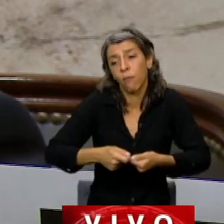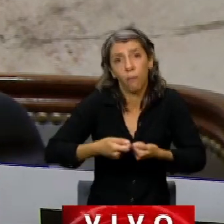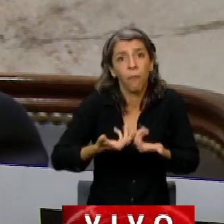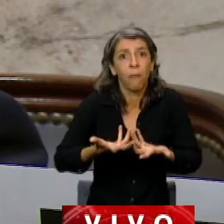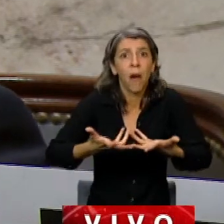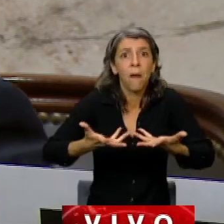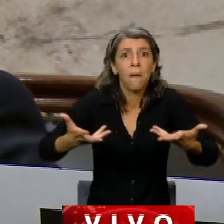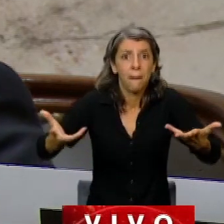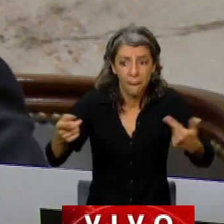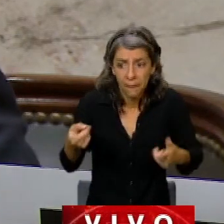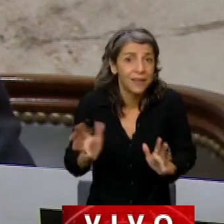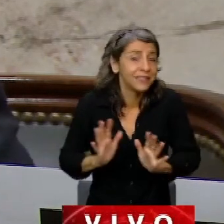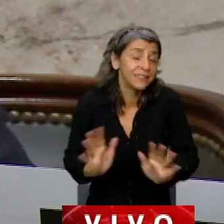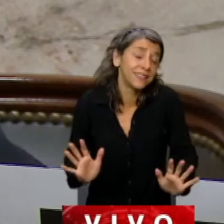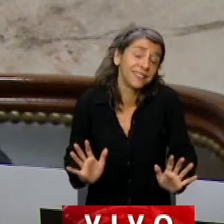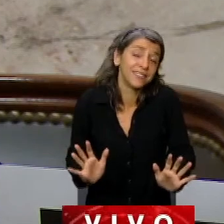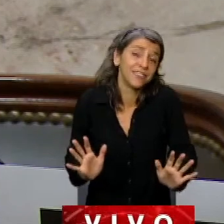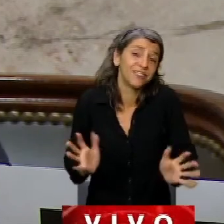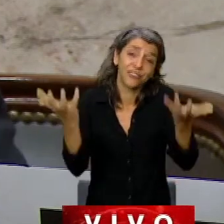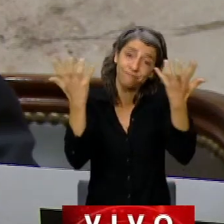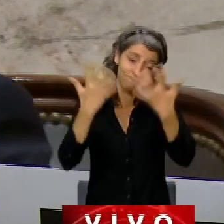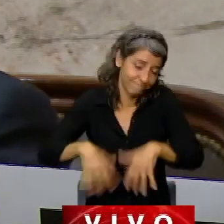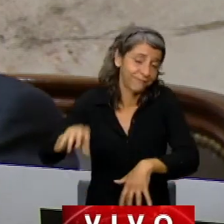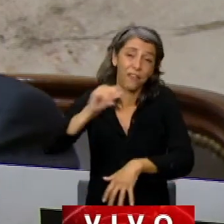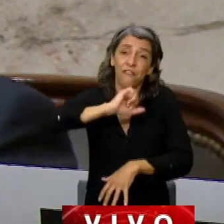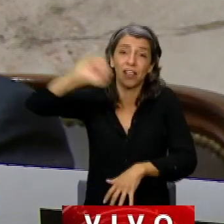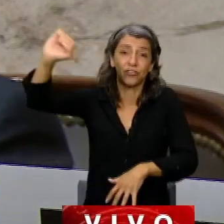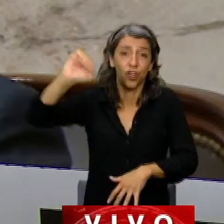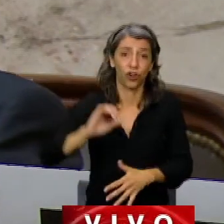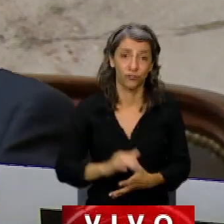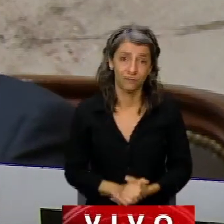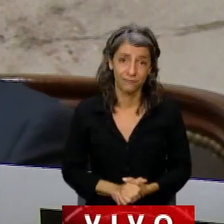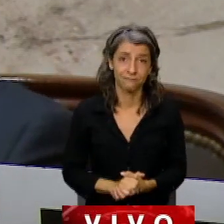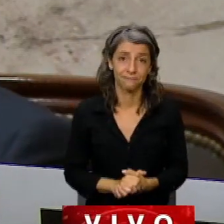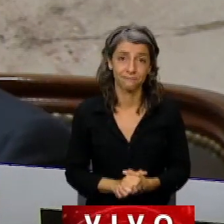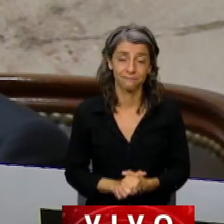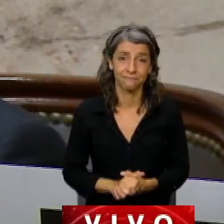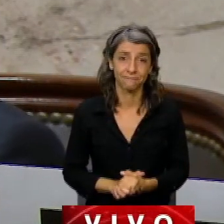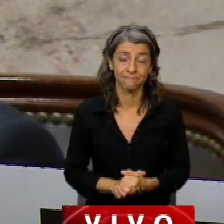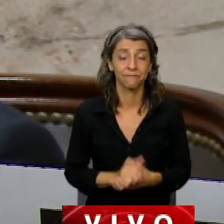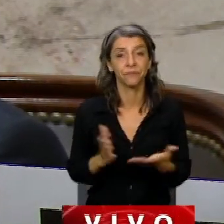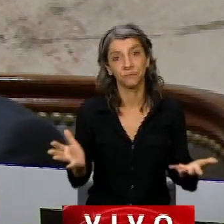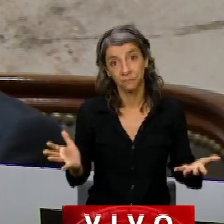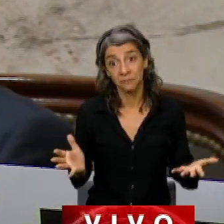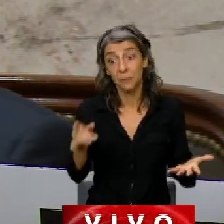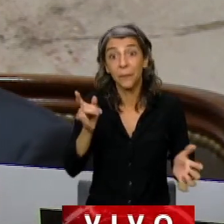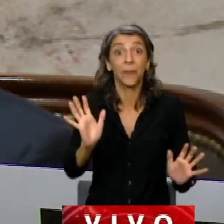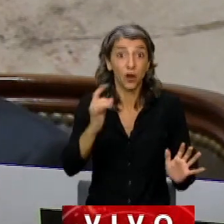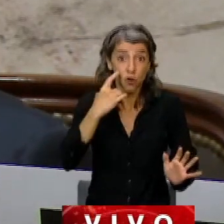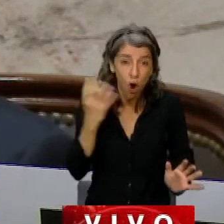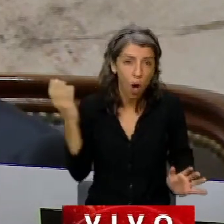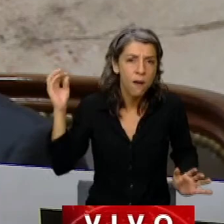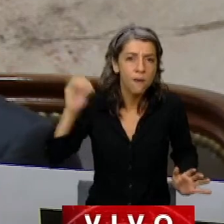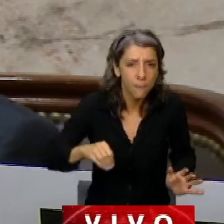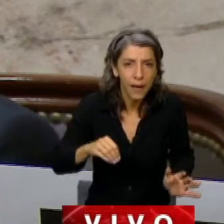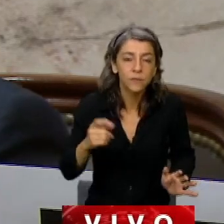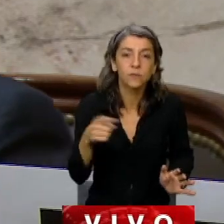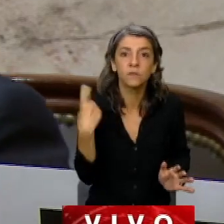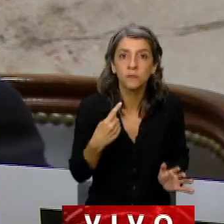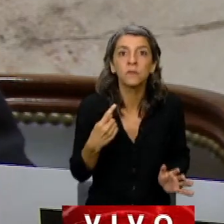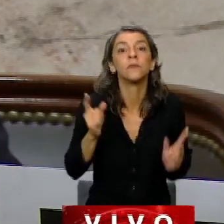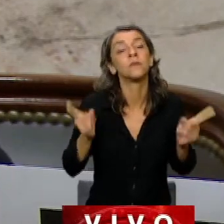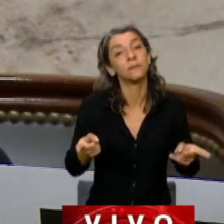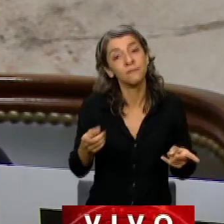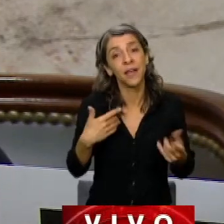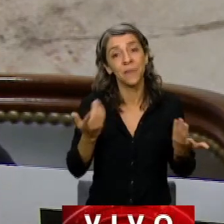emisión monetaria. ¿Y eso qué hace? Genera también inflación. Pero como si esto fuera poco, también tenemos el problema